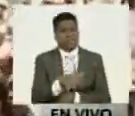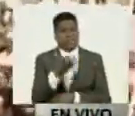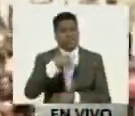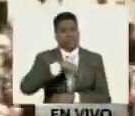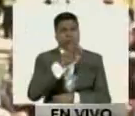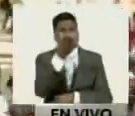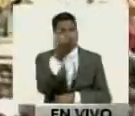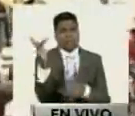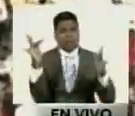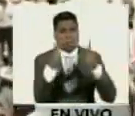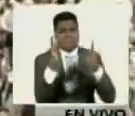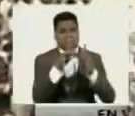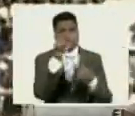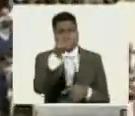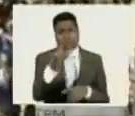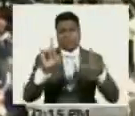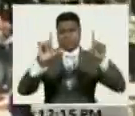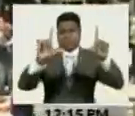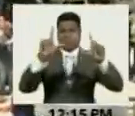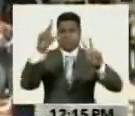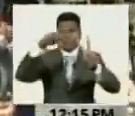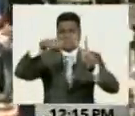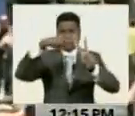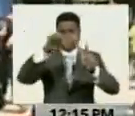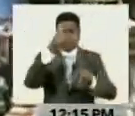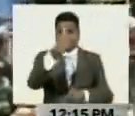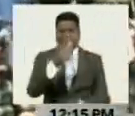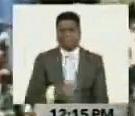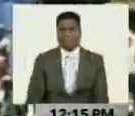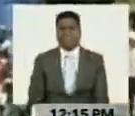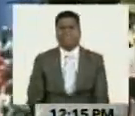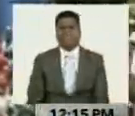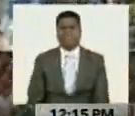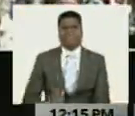regresamos con nuestros compañeros a los estudios de Venezolana. Esta es la Semana Santa aquí en el museo.